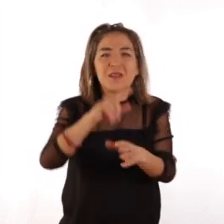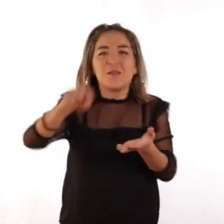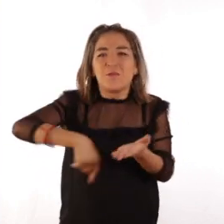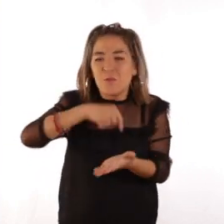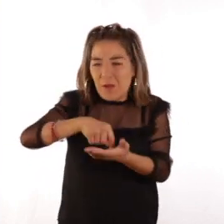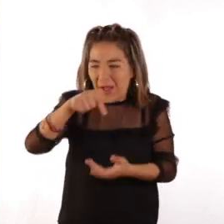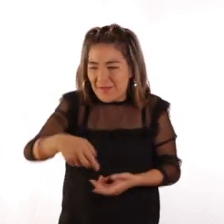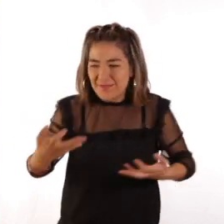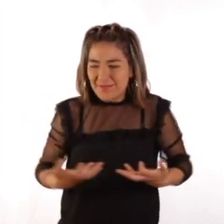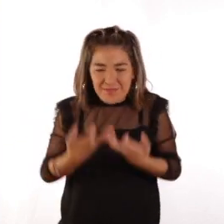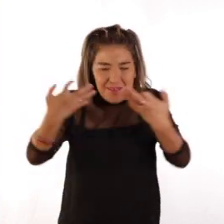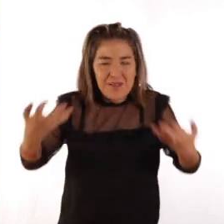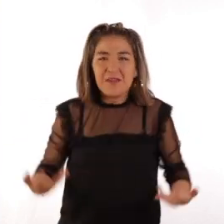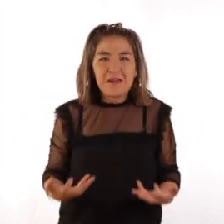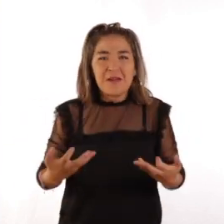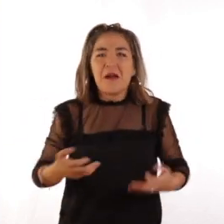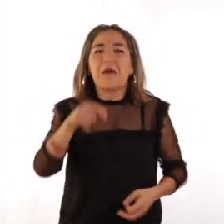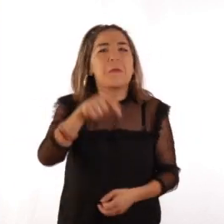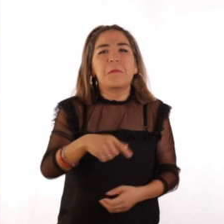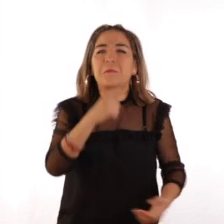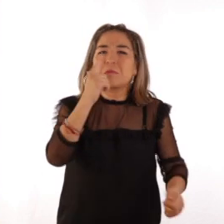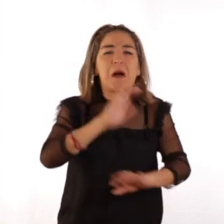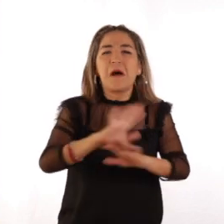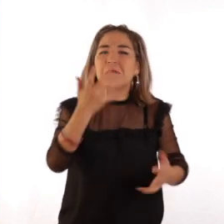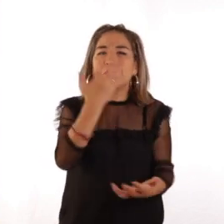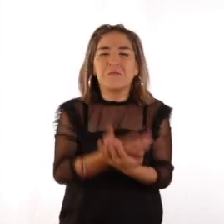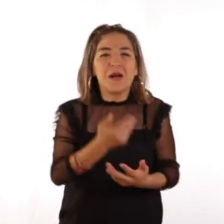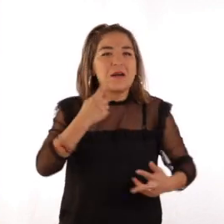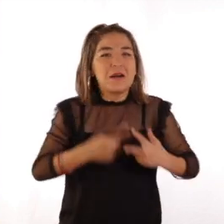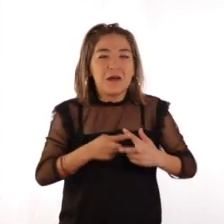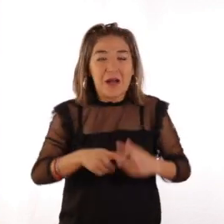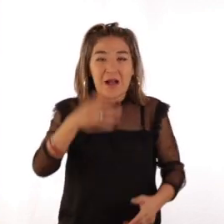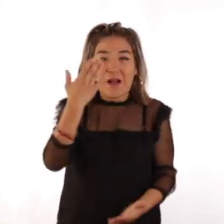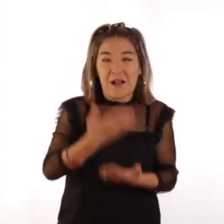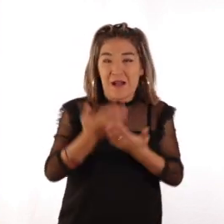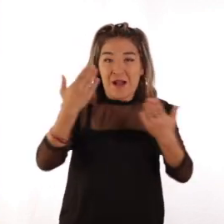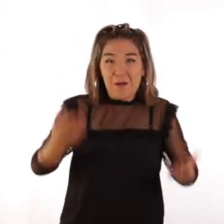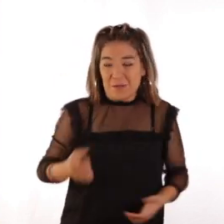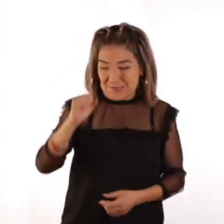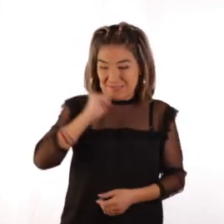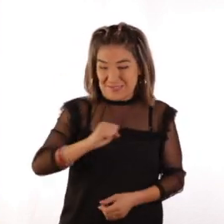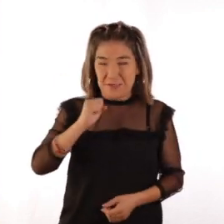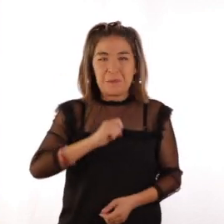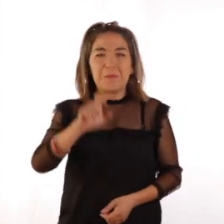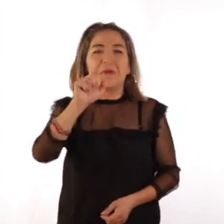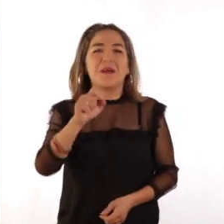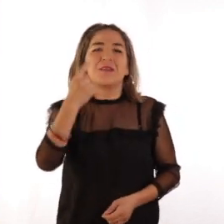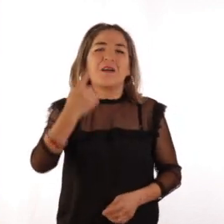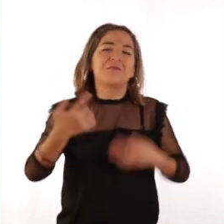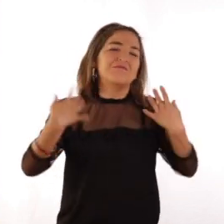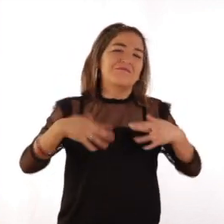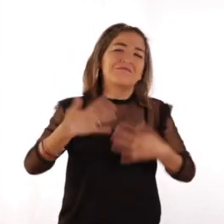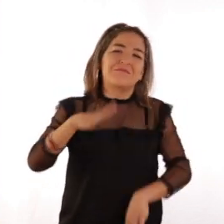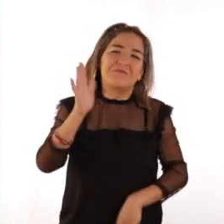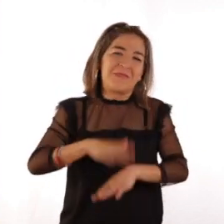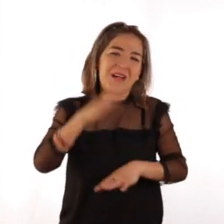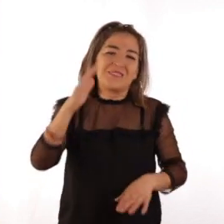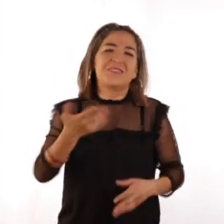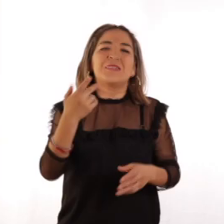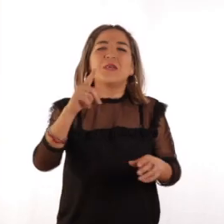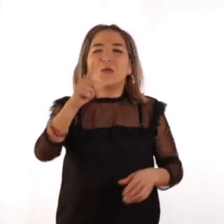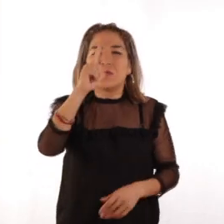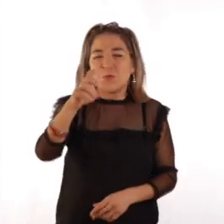en el terreno y ya de ahí ya se podían hacer los cálculos. Ahora ya en el siglo XXI, pues tenemos